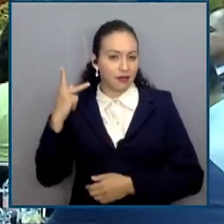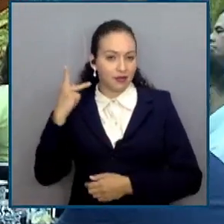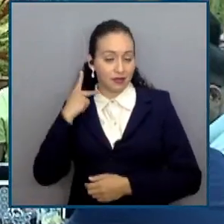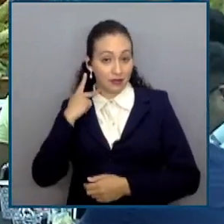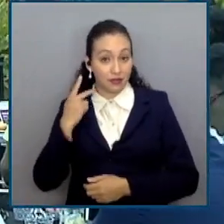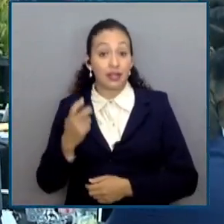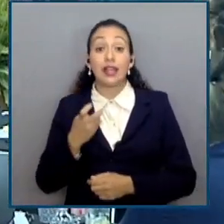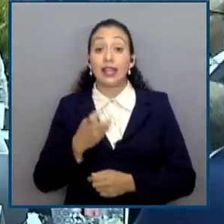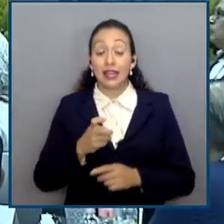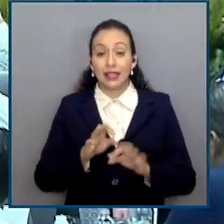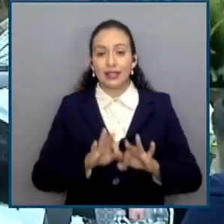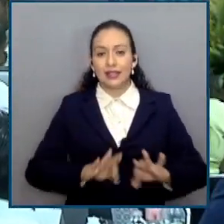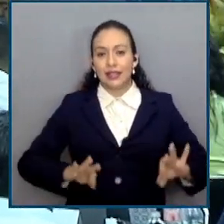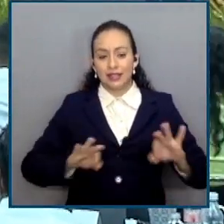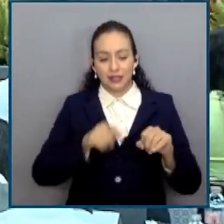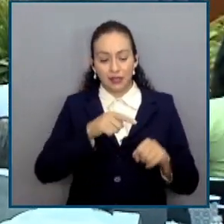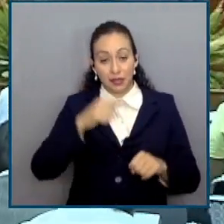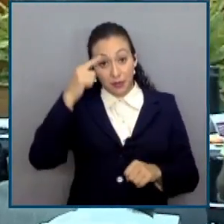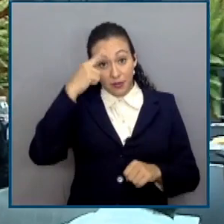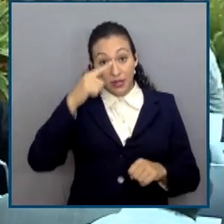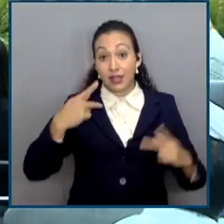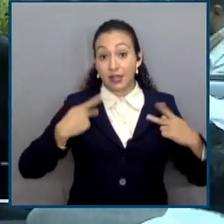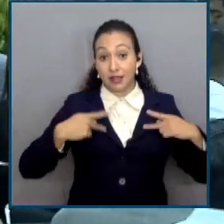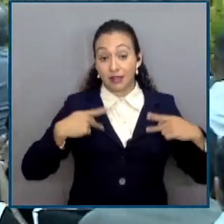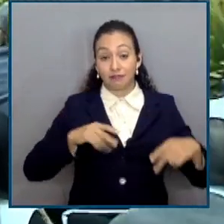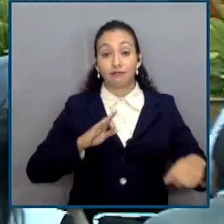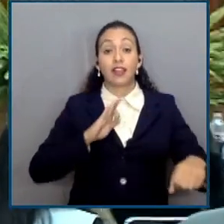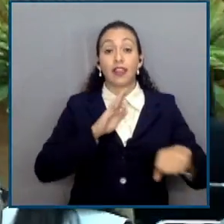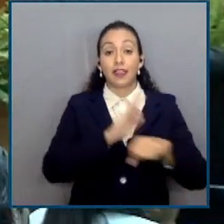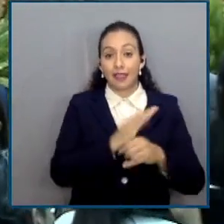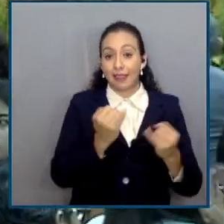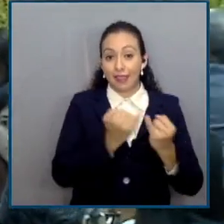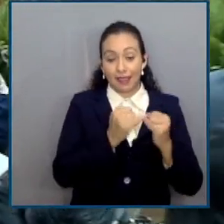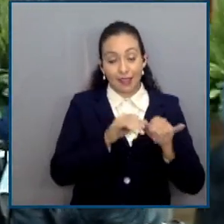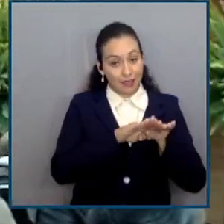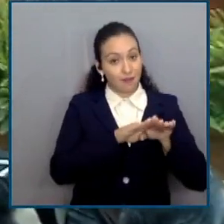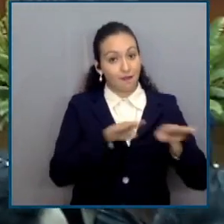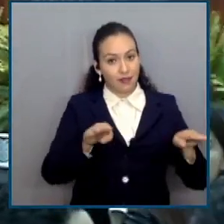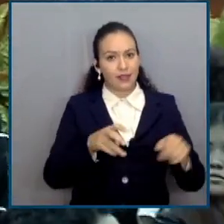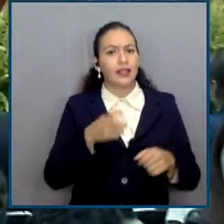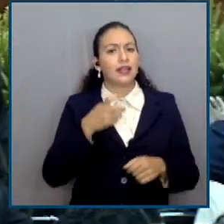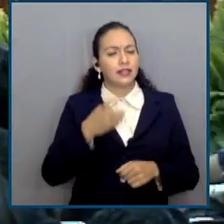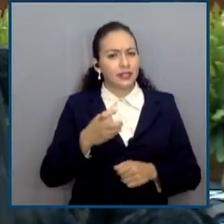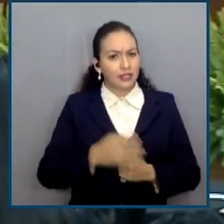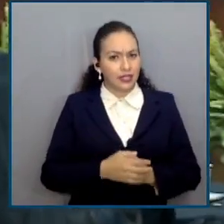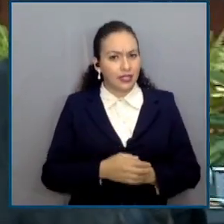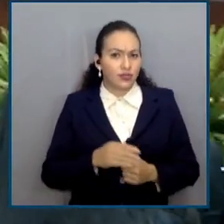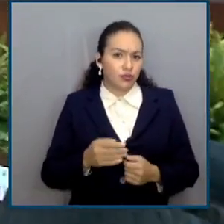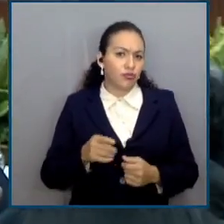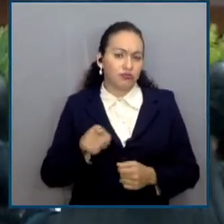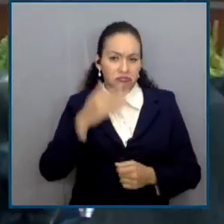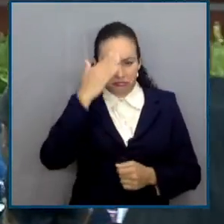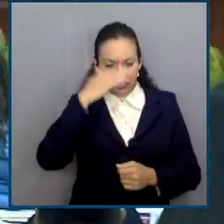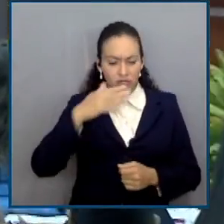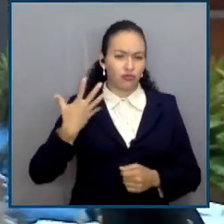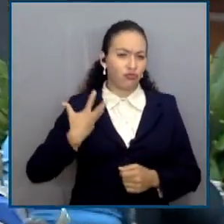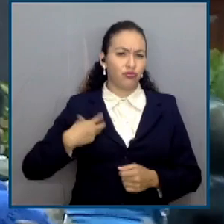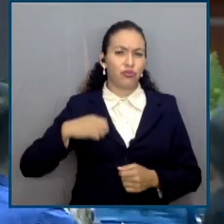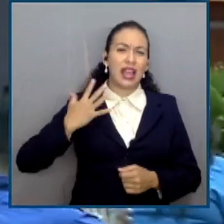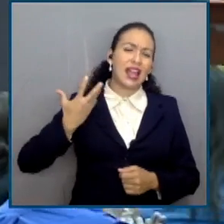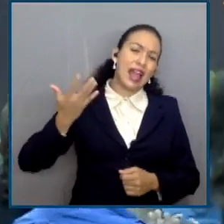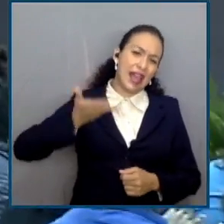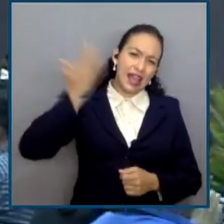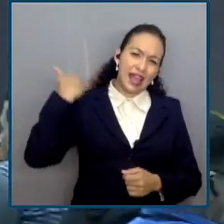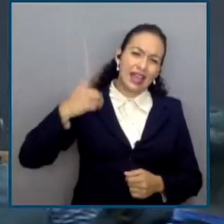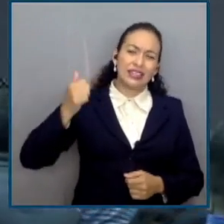defensa de la democracia que tanto le ha costado consolidar al país, afirmó el ministro Jorge Mario Pardo Rebolledo al inaugurar la